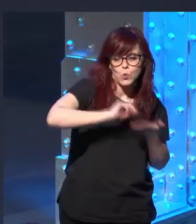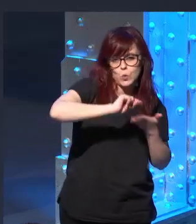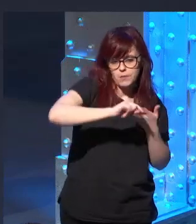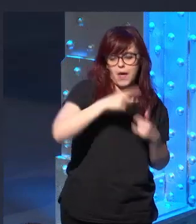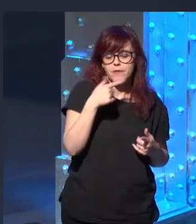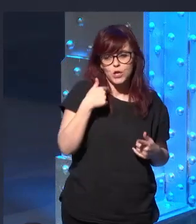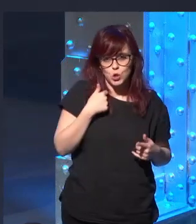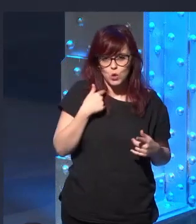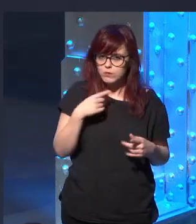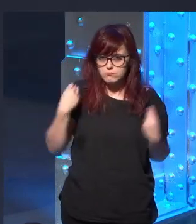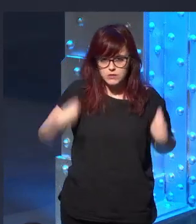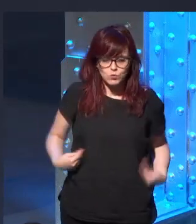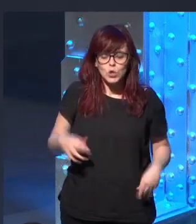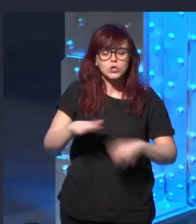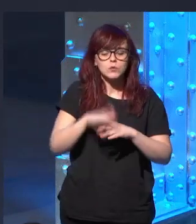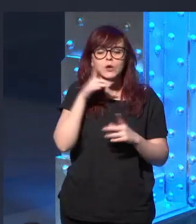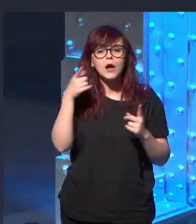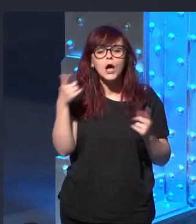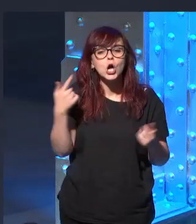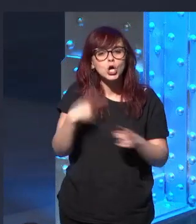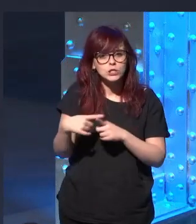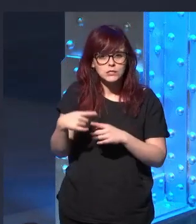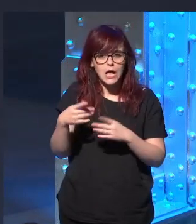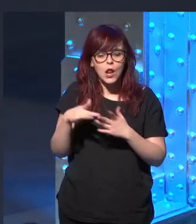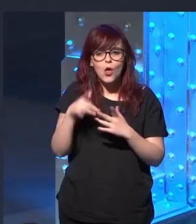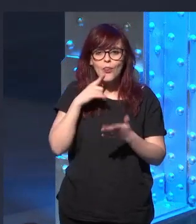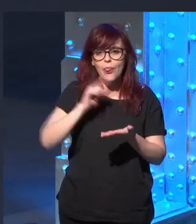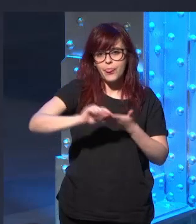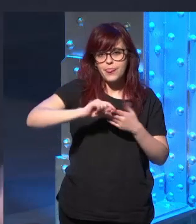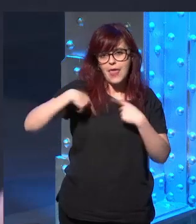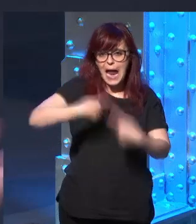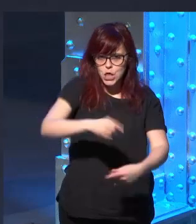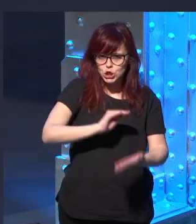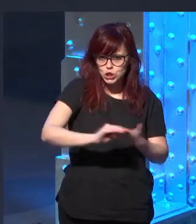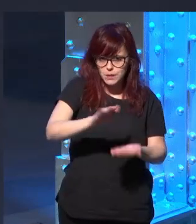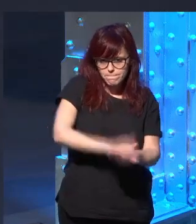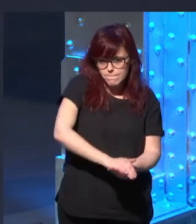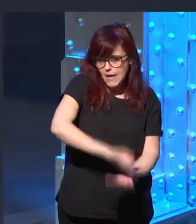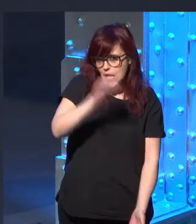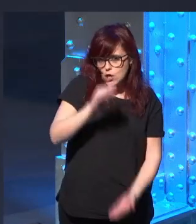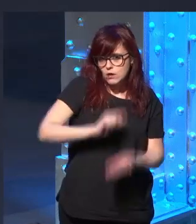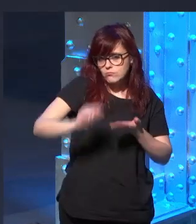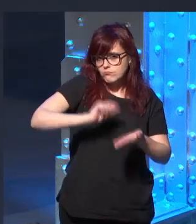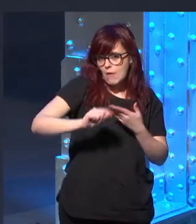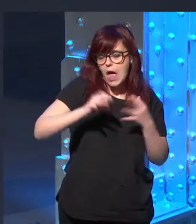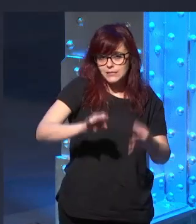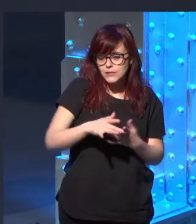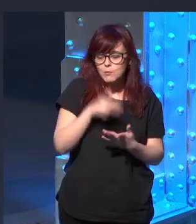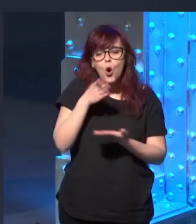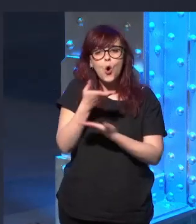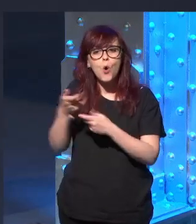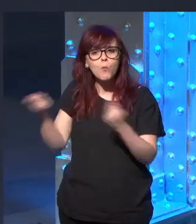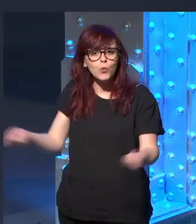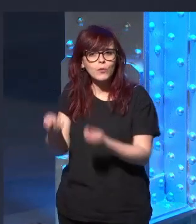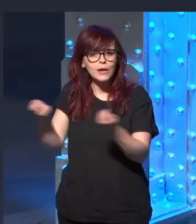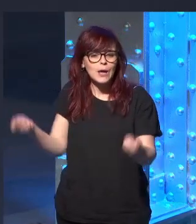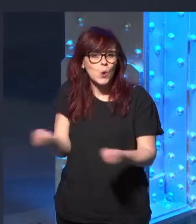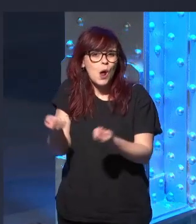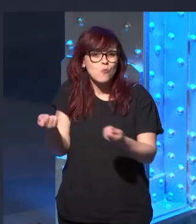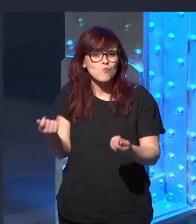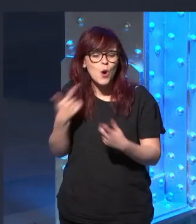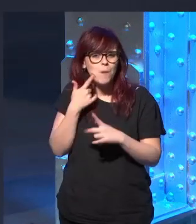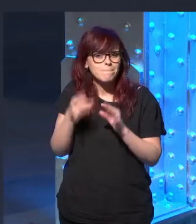y que jamás mostraré porque no tiene ningún sentido mostrar, que son los diarios que escribo desde pequeña. Es eso. Y eso sí, claro. Que no. Pero ni siquiera lo contemplo